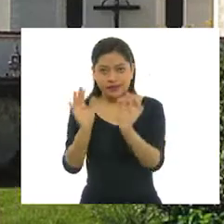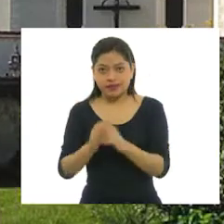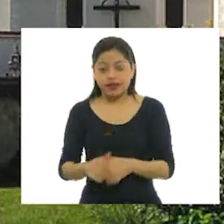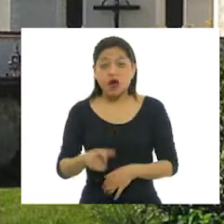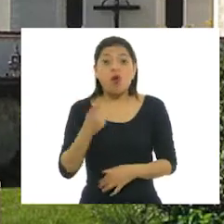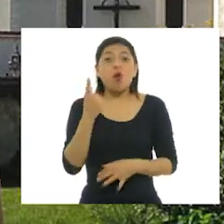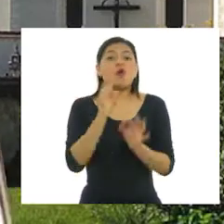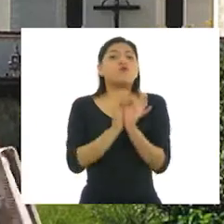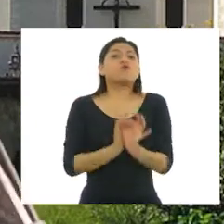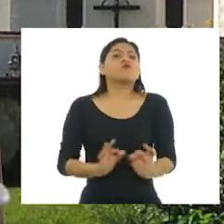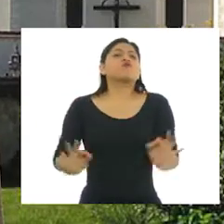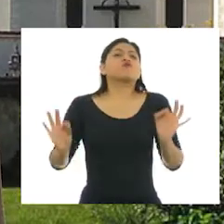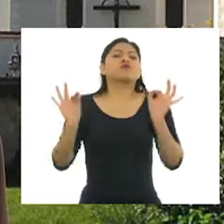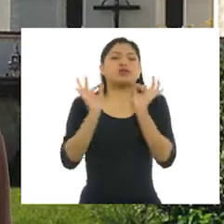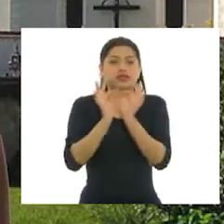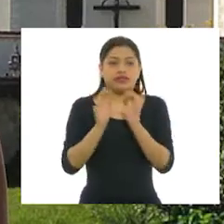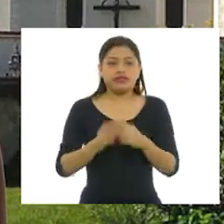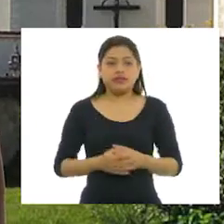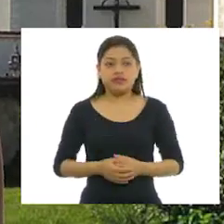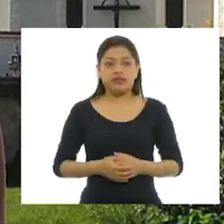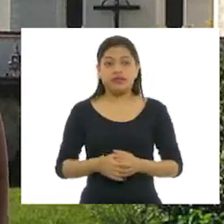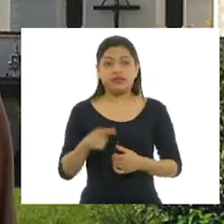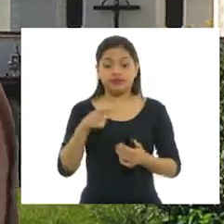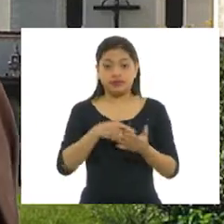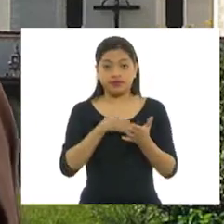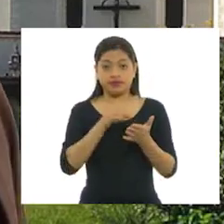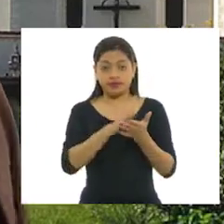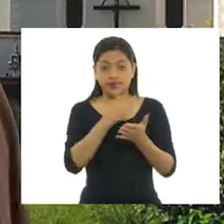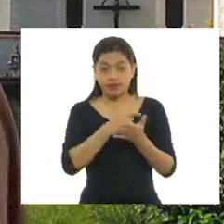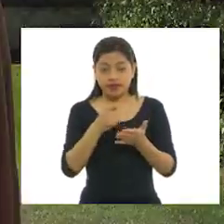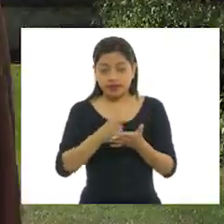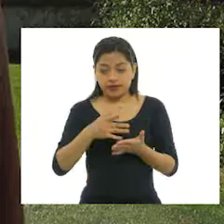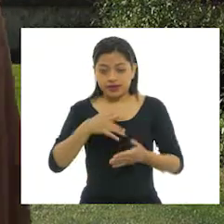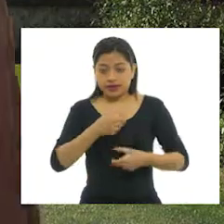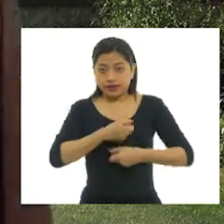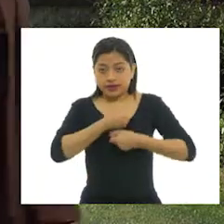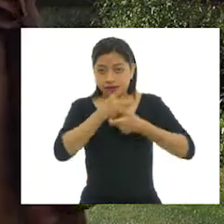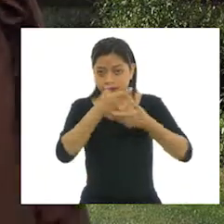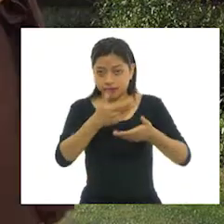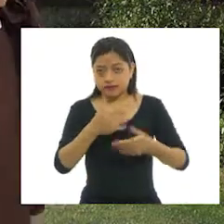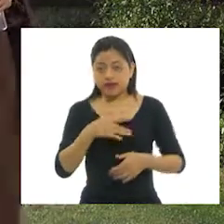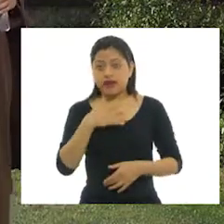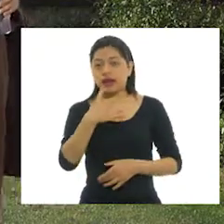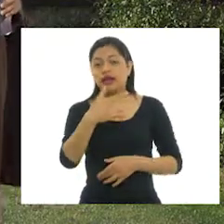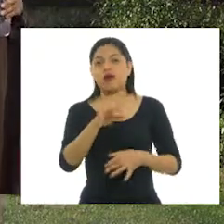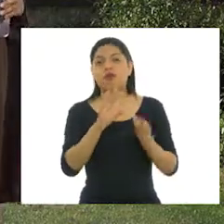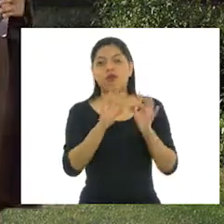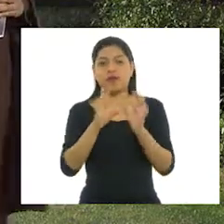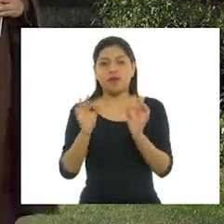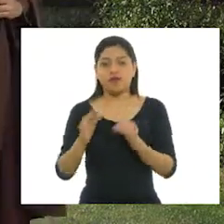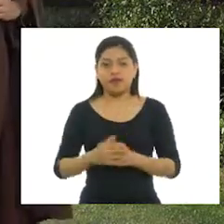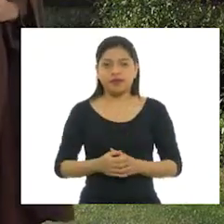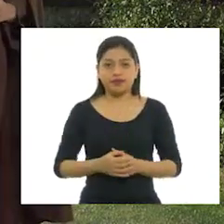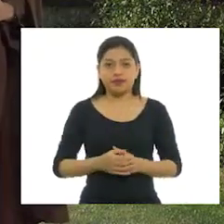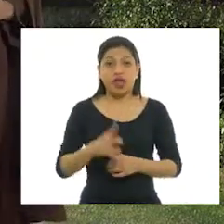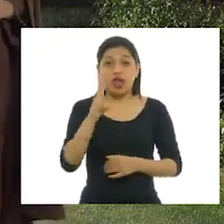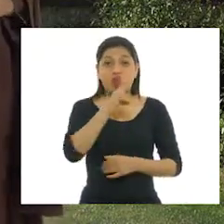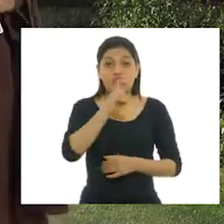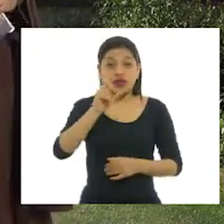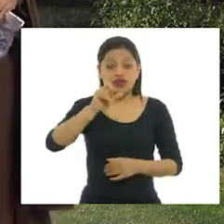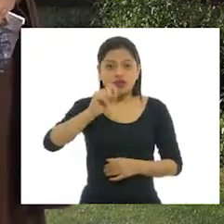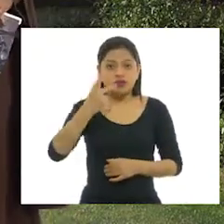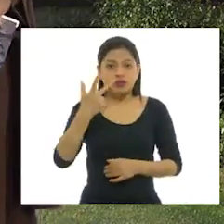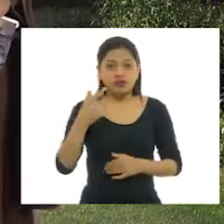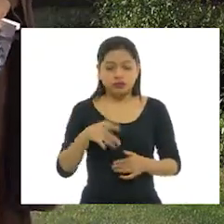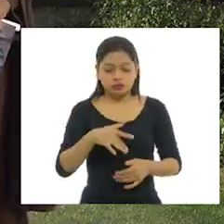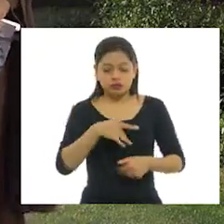una obra que está escrita con poemas medievales. Ya llevamos recopilados 228